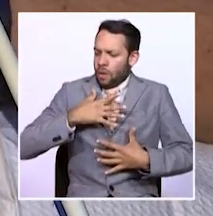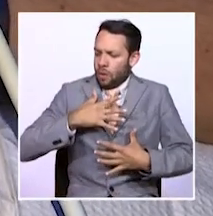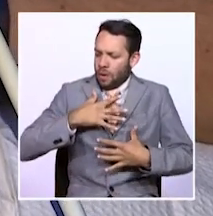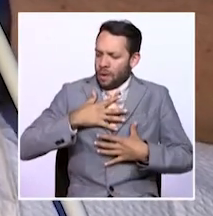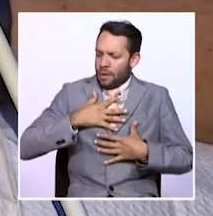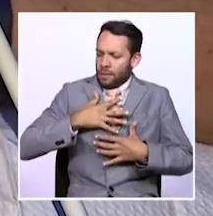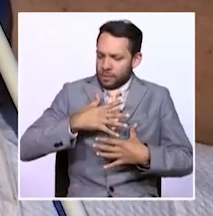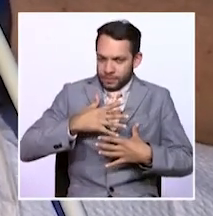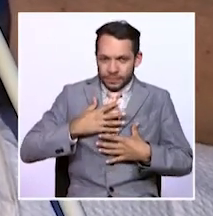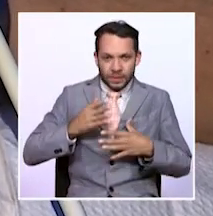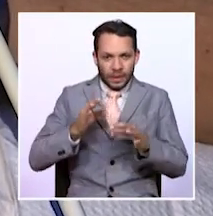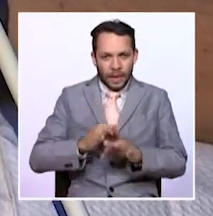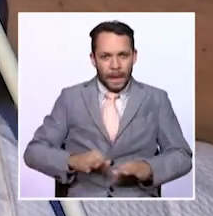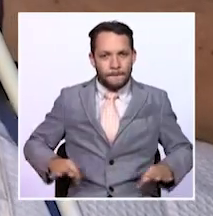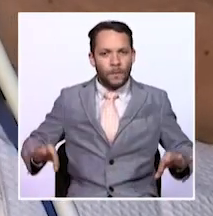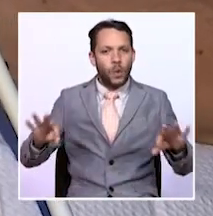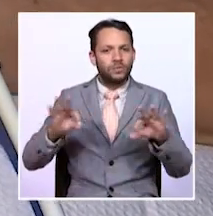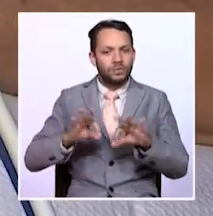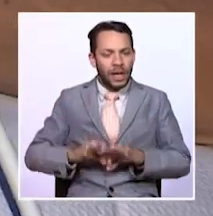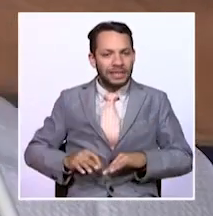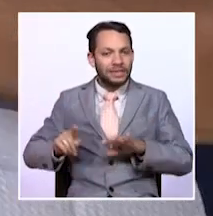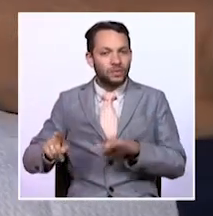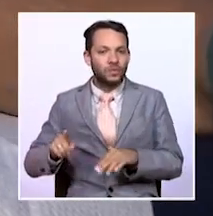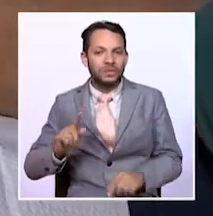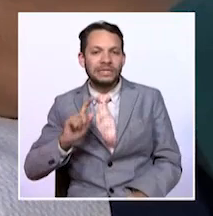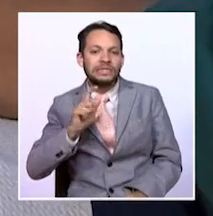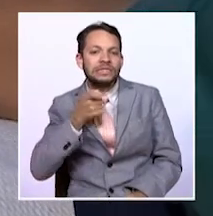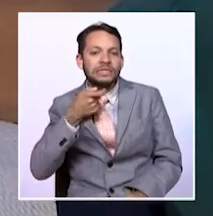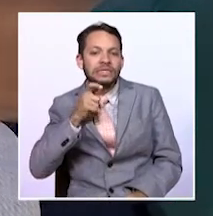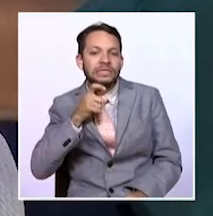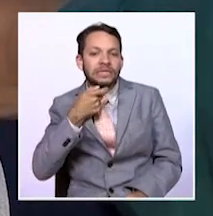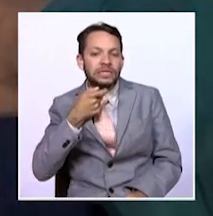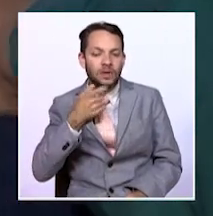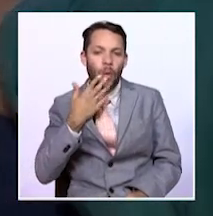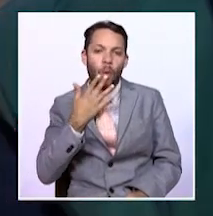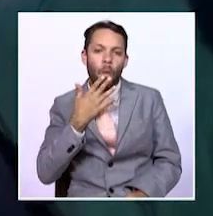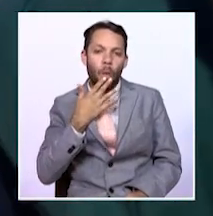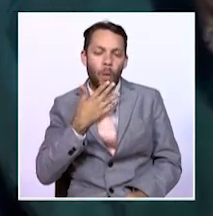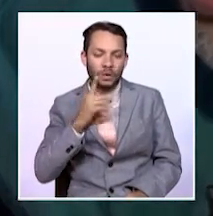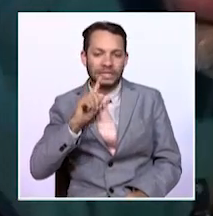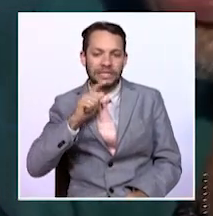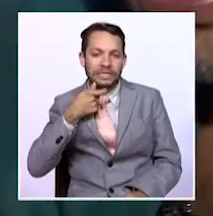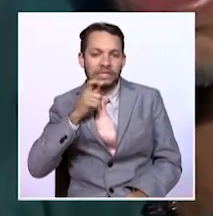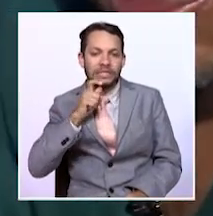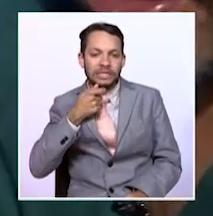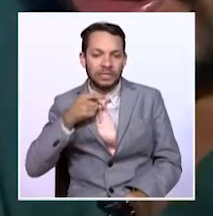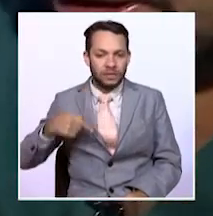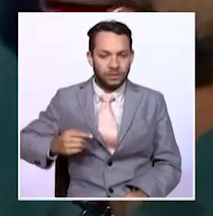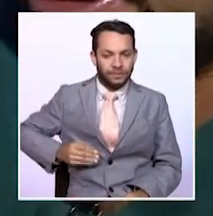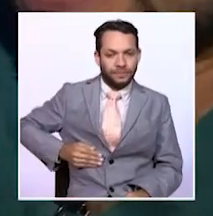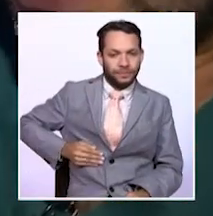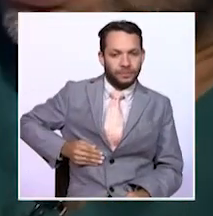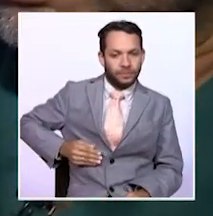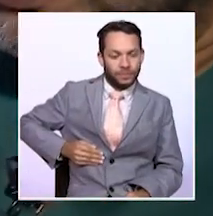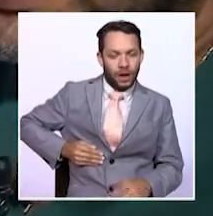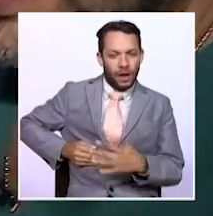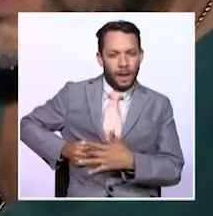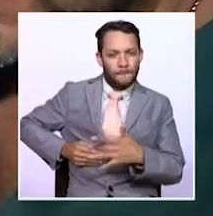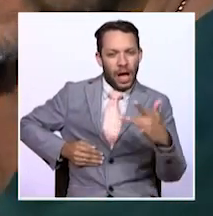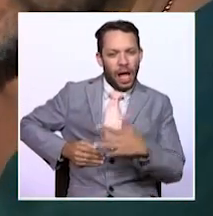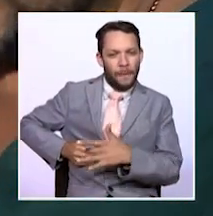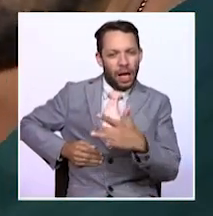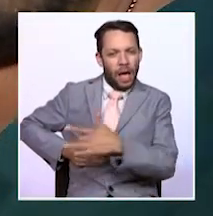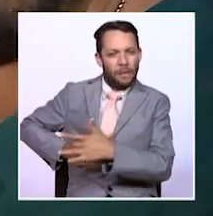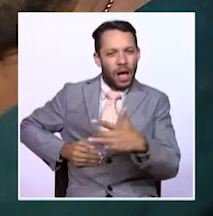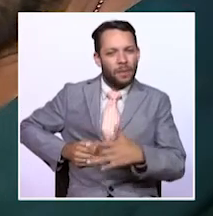es ese grado de grises que nos muestra, del hígado y de todos los órganos, es el grado de grises que nos